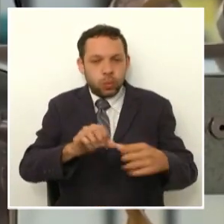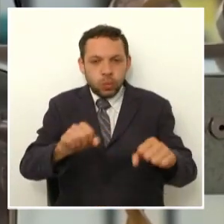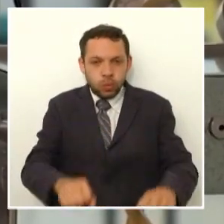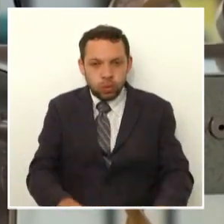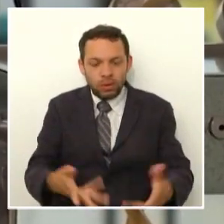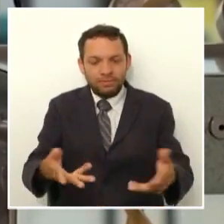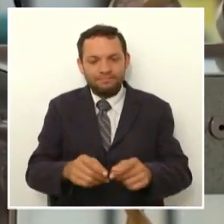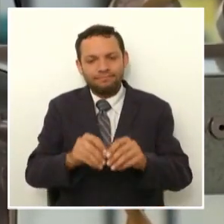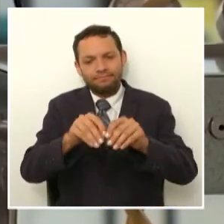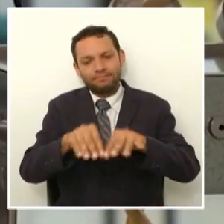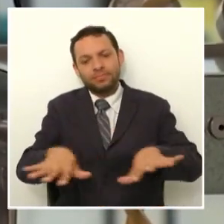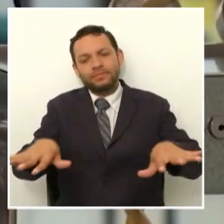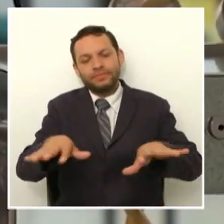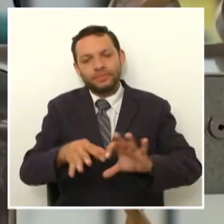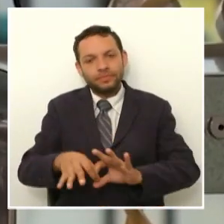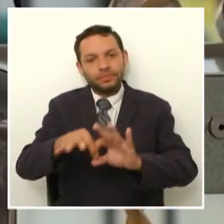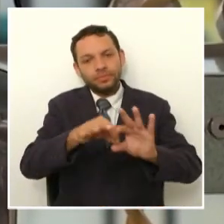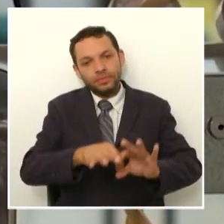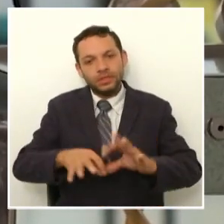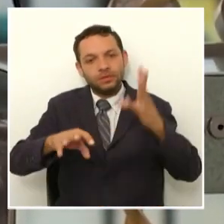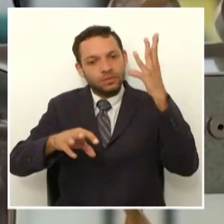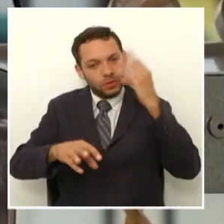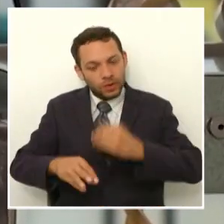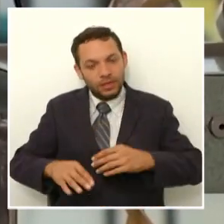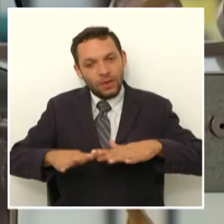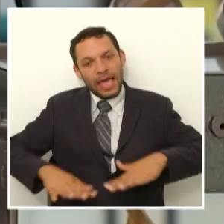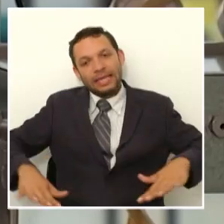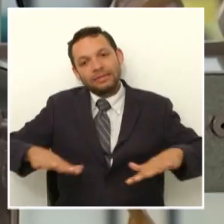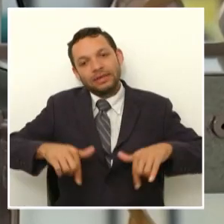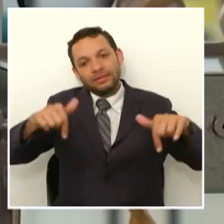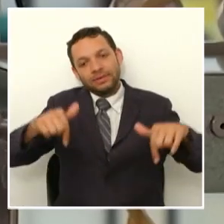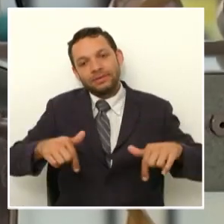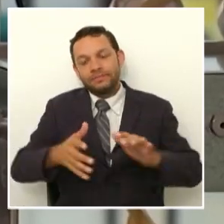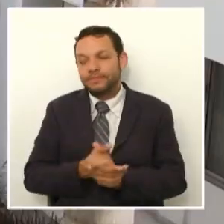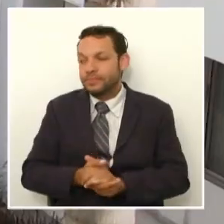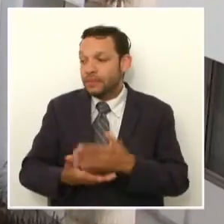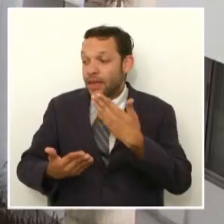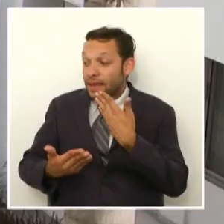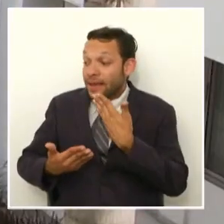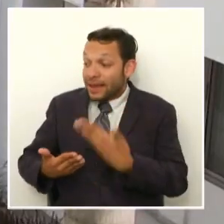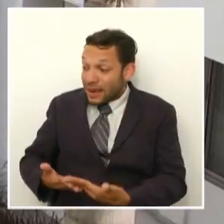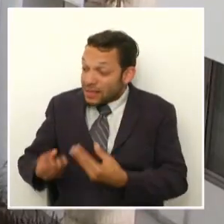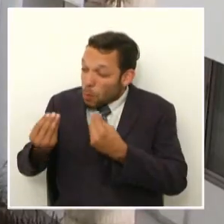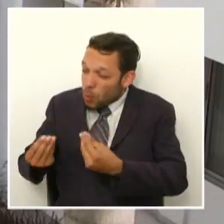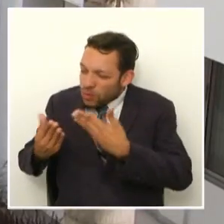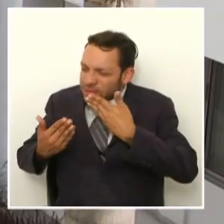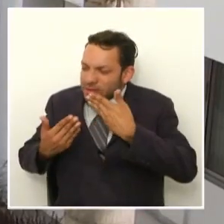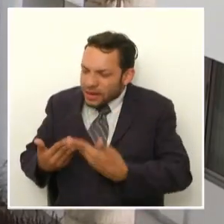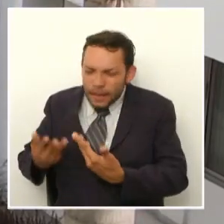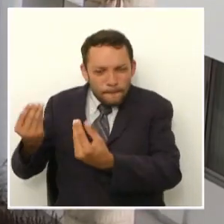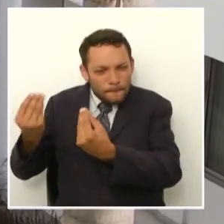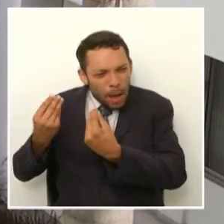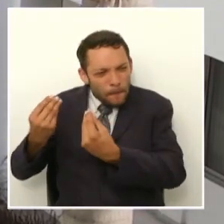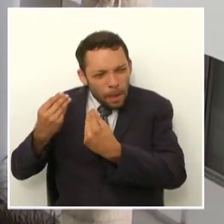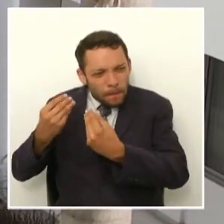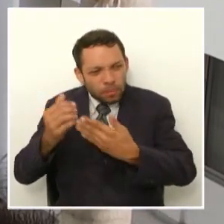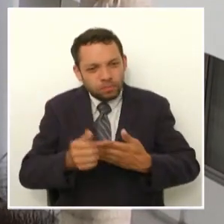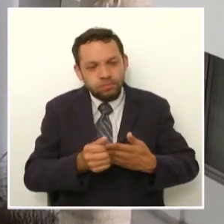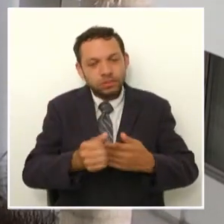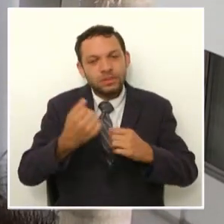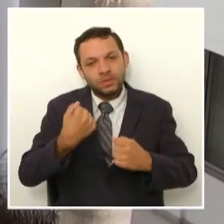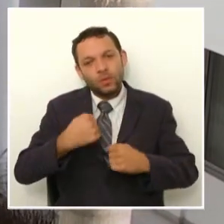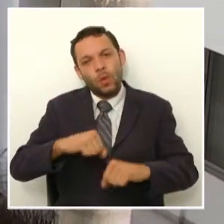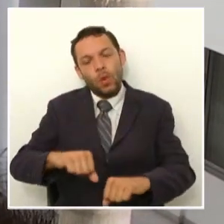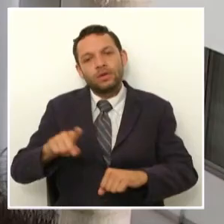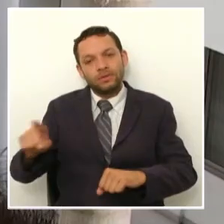todo esto se mueve aquí en este pequeño espacio. Qué lindo, doctor Bernardo. Muchas gracias a usted por todo ese esfuerzo